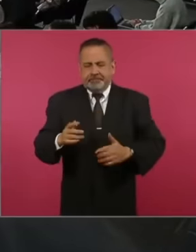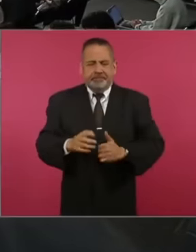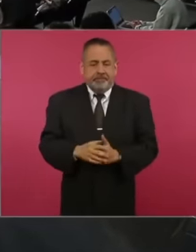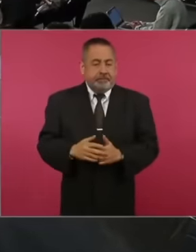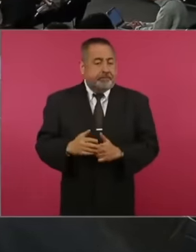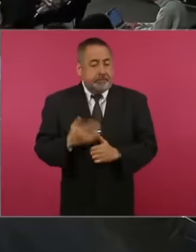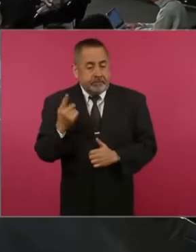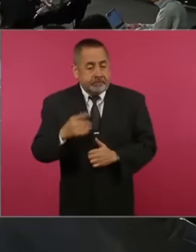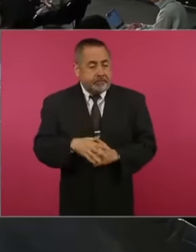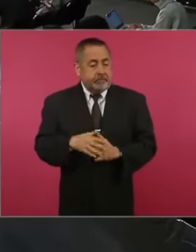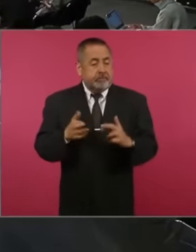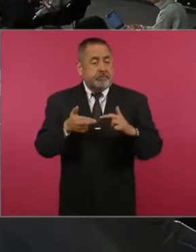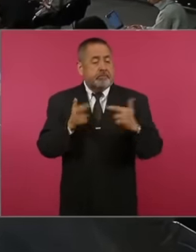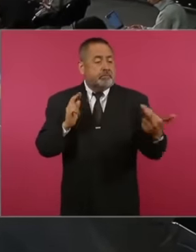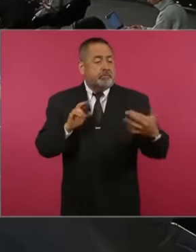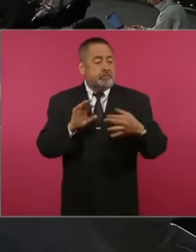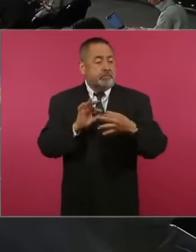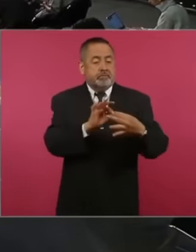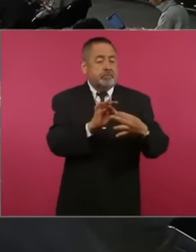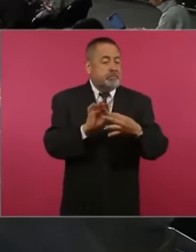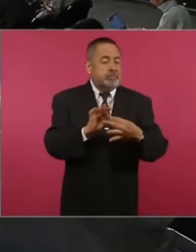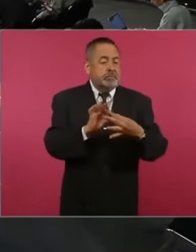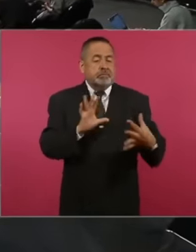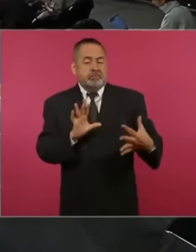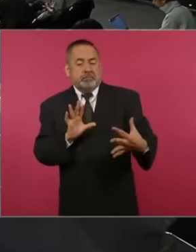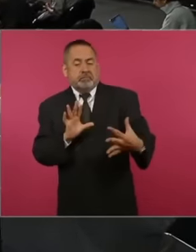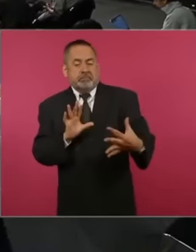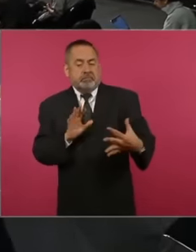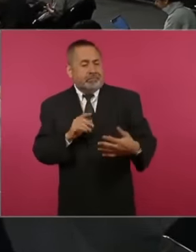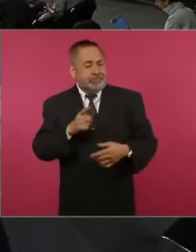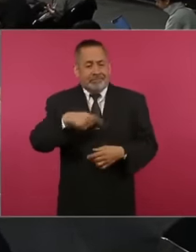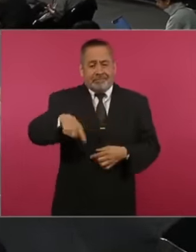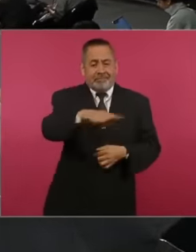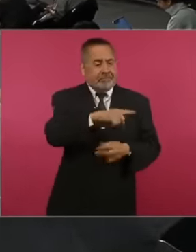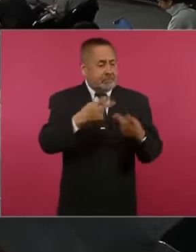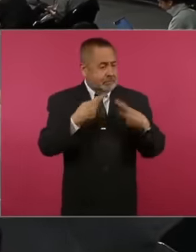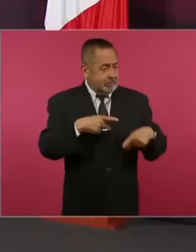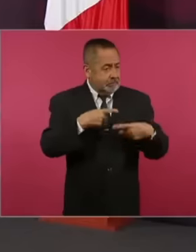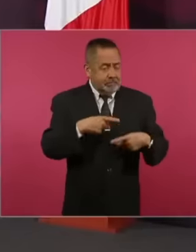afecta las relaciones entre pueblos hermanos